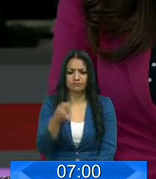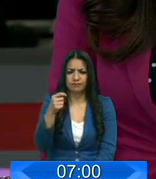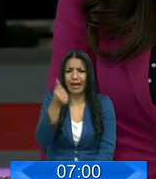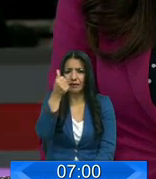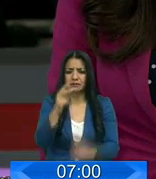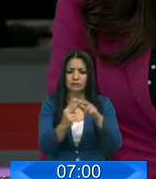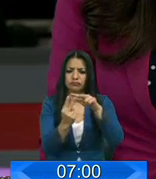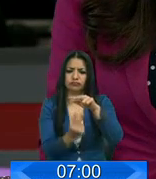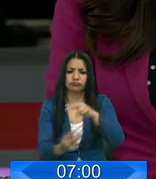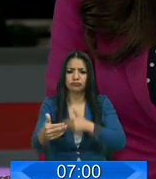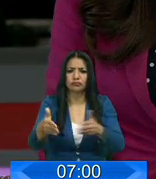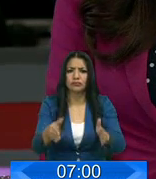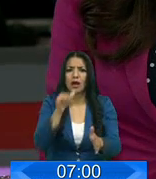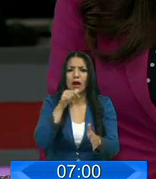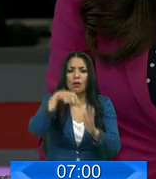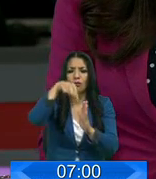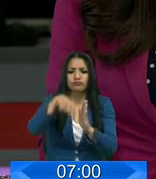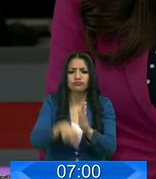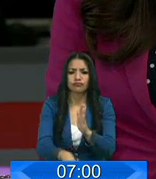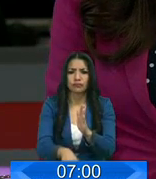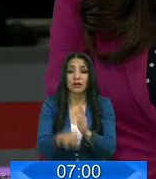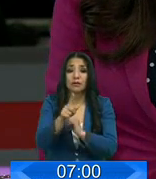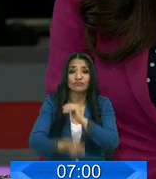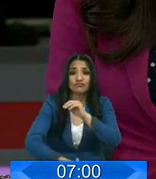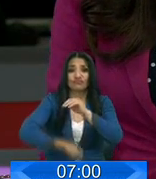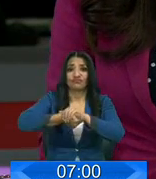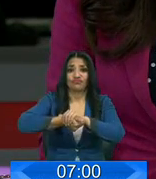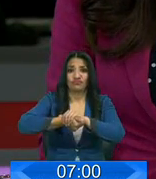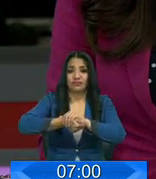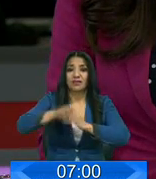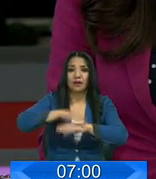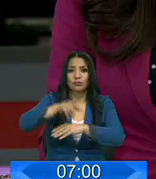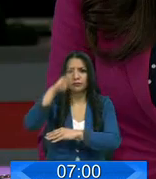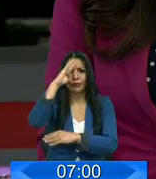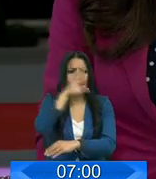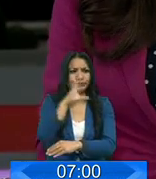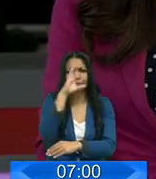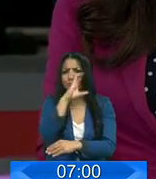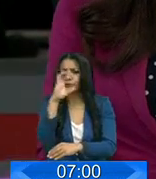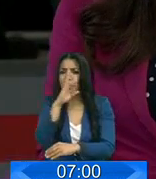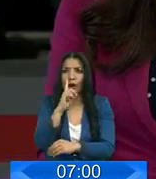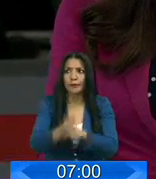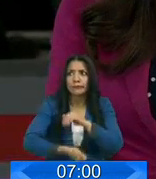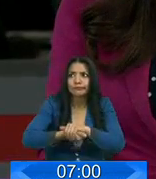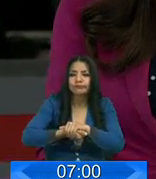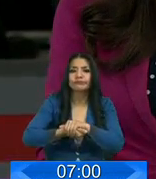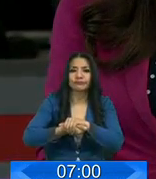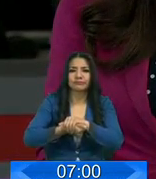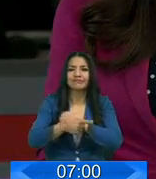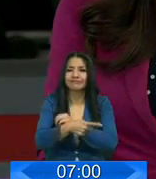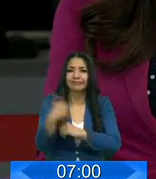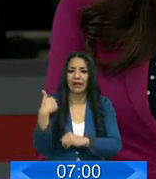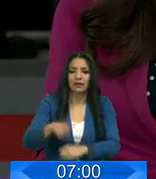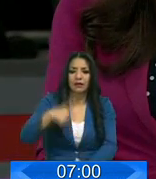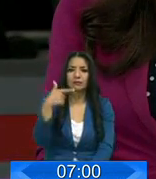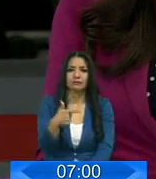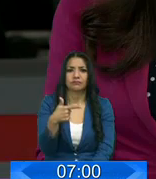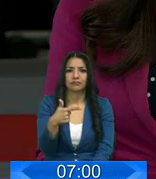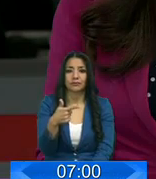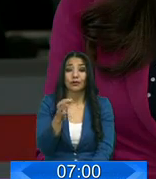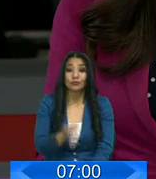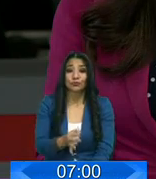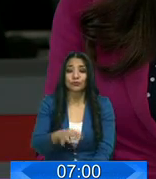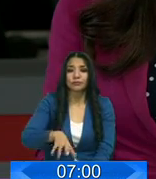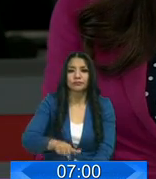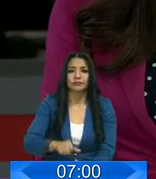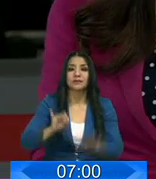de un tanque con agua, donde intentó esconderse durante una persecución policial. El individuo, quien habría utilizado un revólver, solo alcanzó a